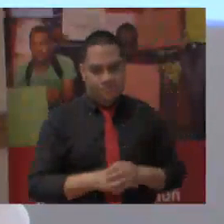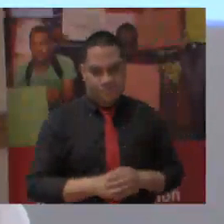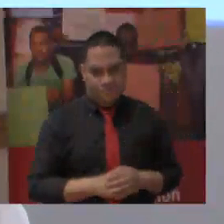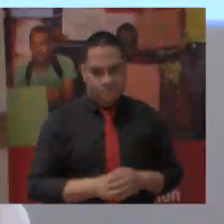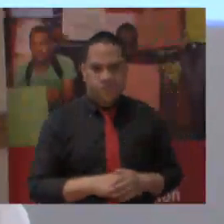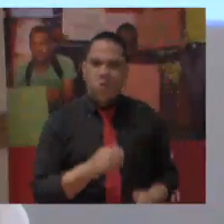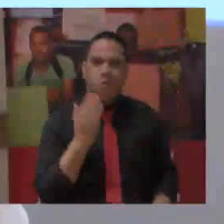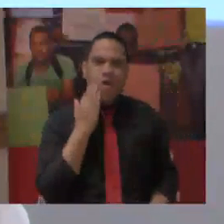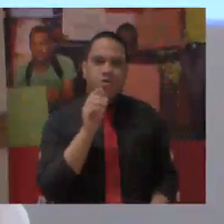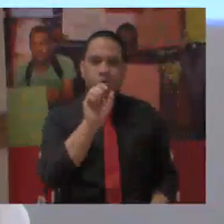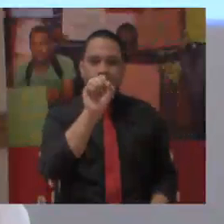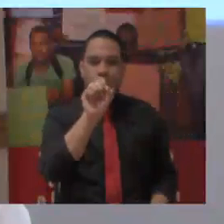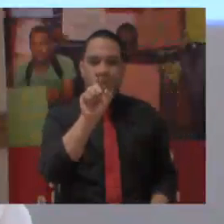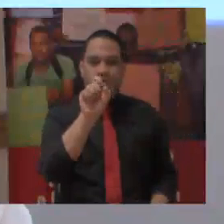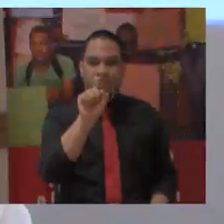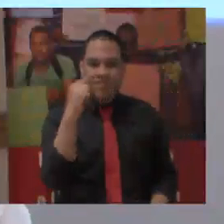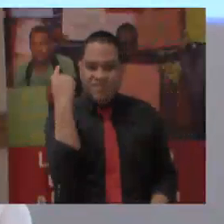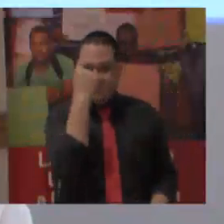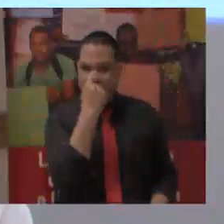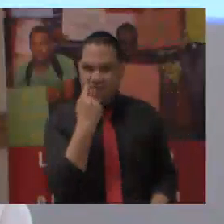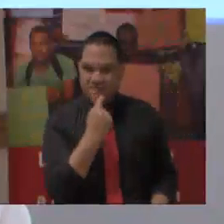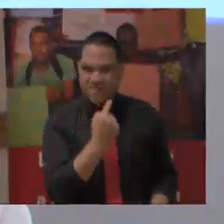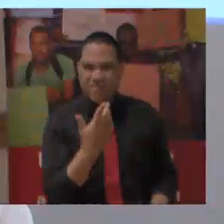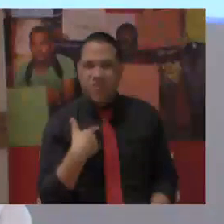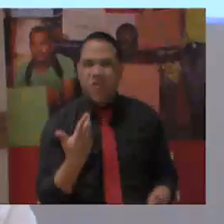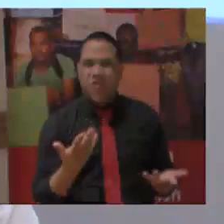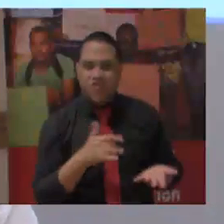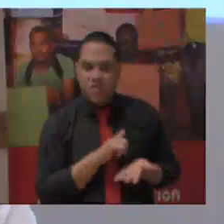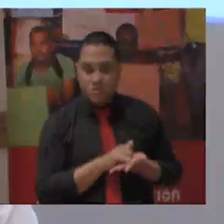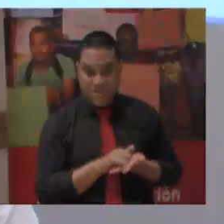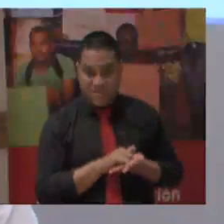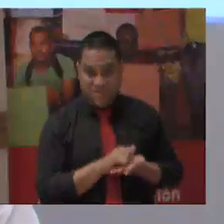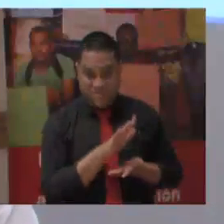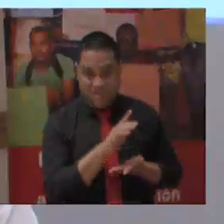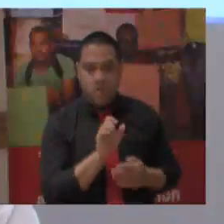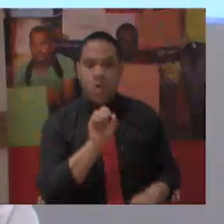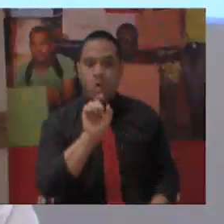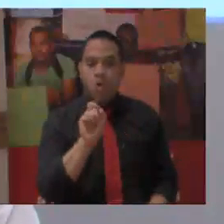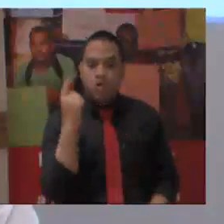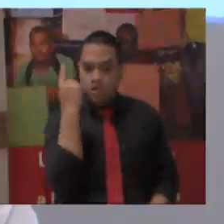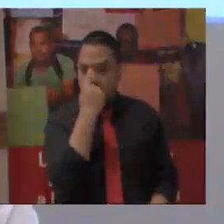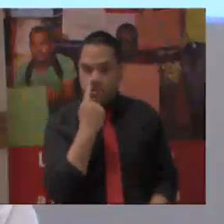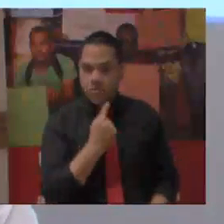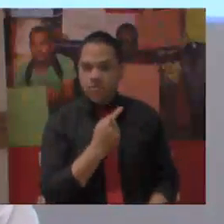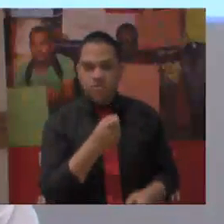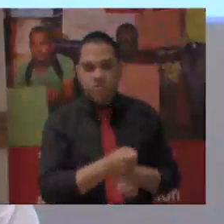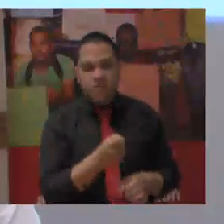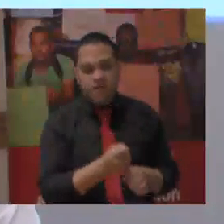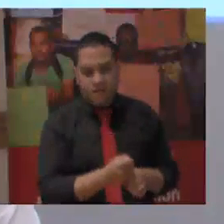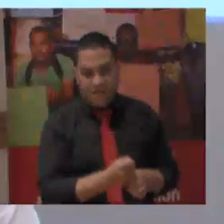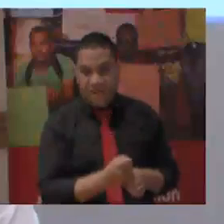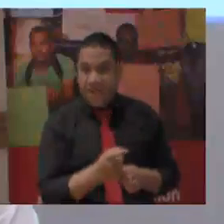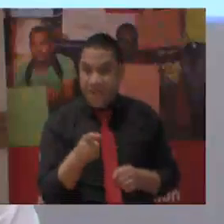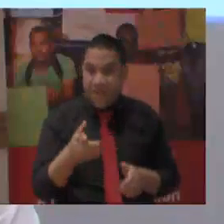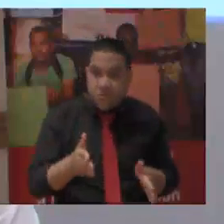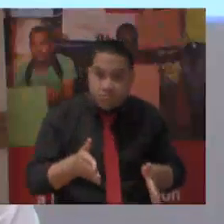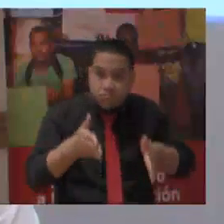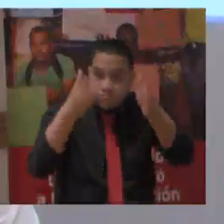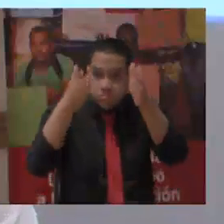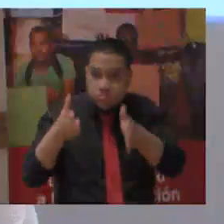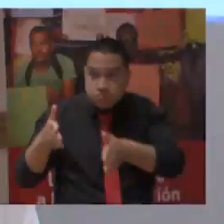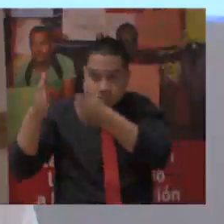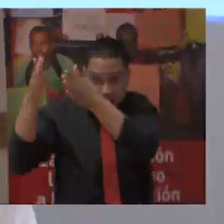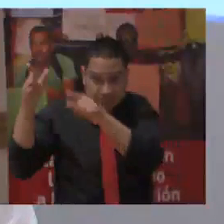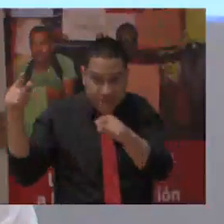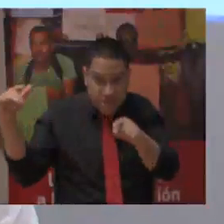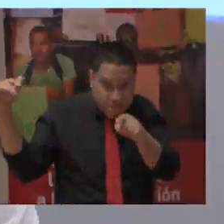de septiembre. Yo estaba en Nueva York el 11 de septiembre, yo trabajaba en un edificio al frente de las Torres Gemelas,